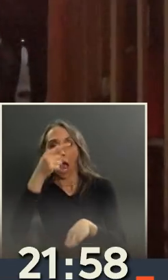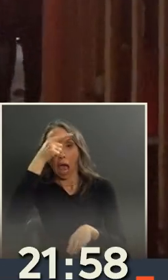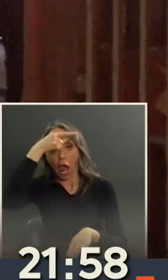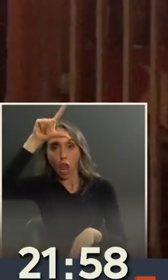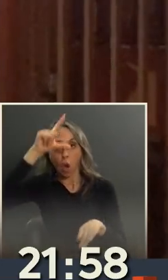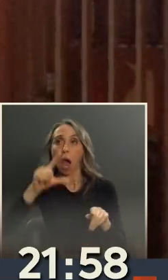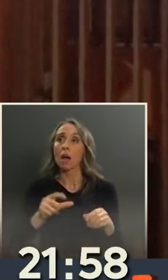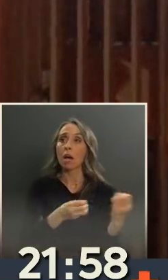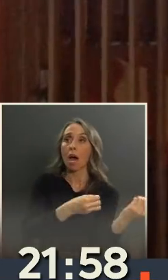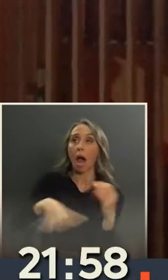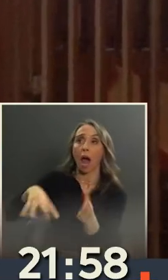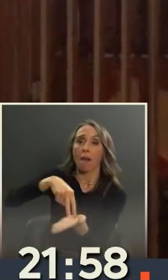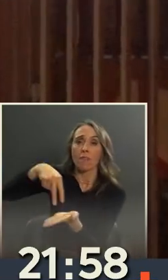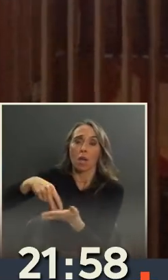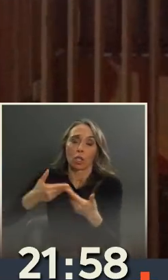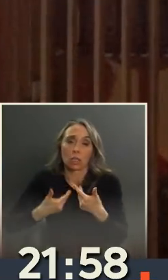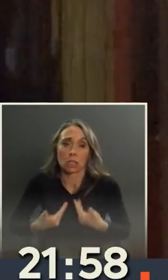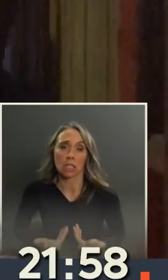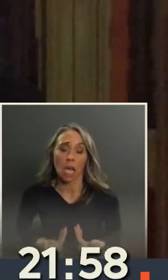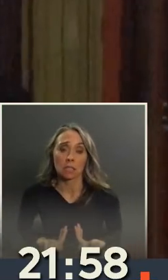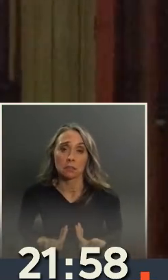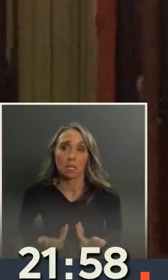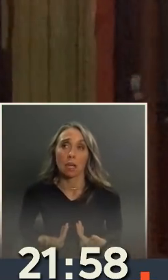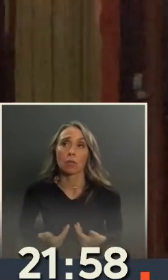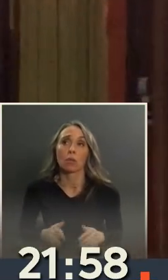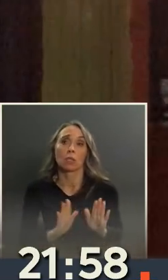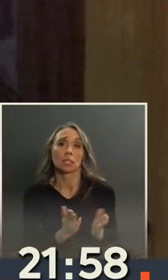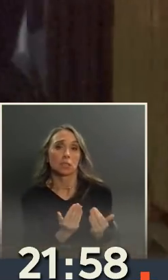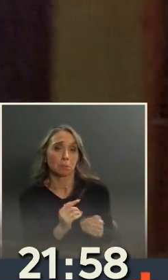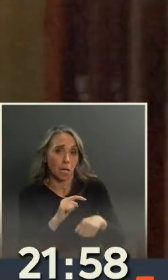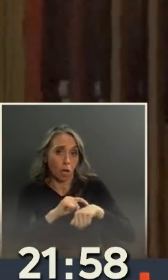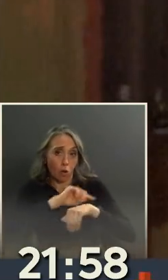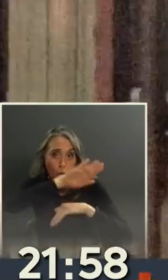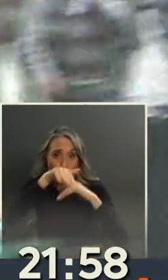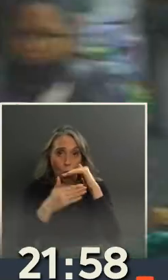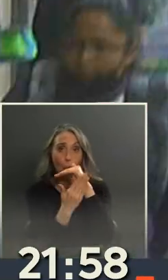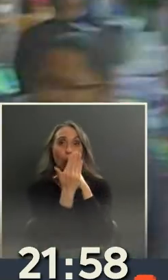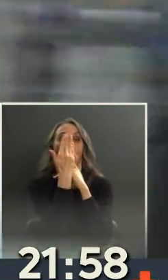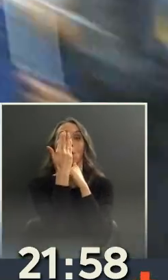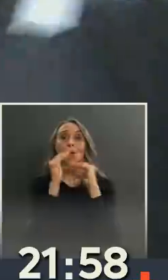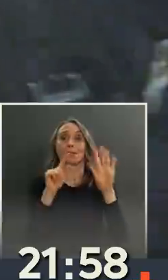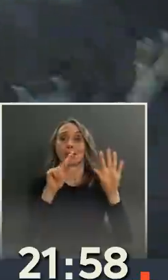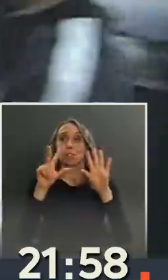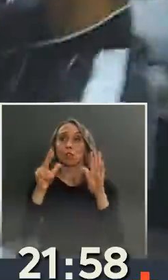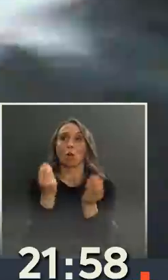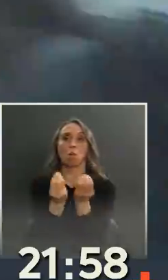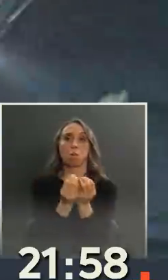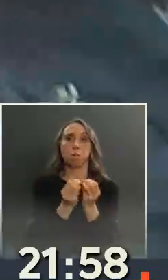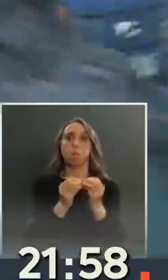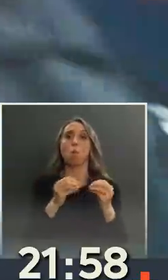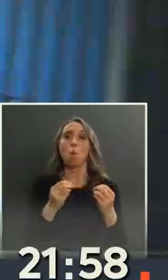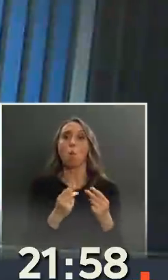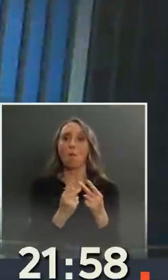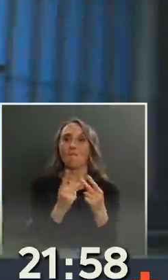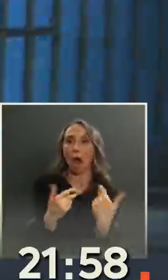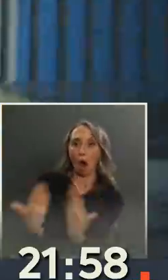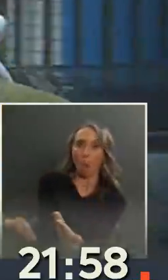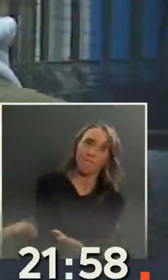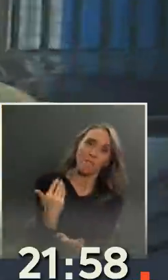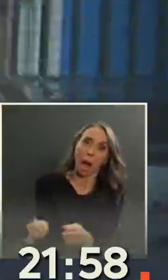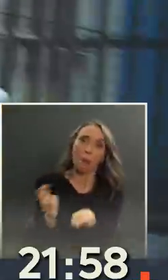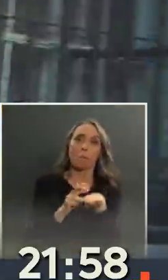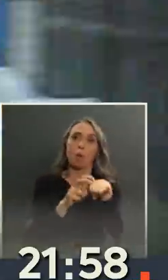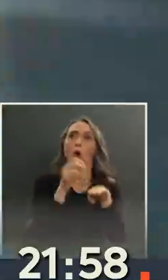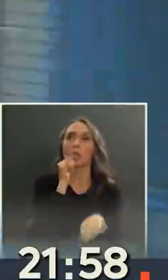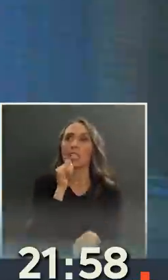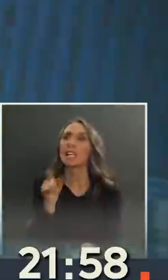suerte, cansados, listos para esperar que amanezca y encontrarse con la abundante oferta de viajes en Iquique. ¿Qué transporte